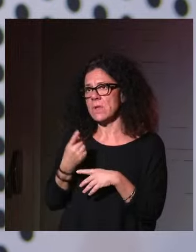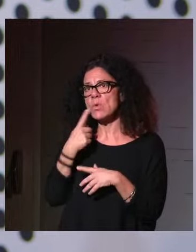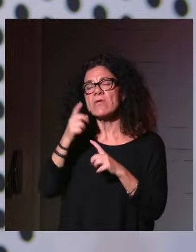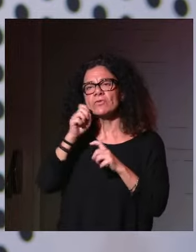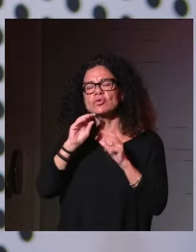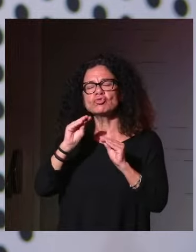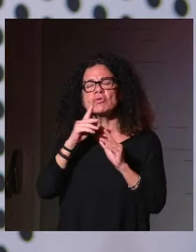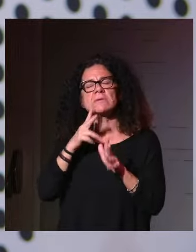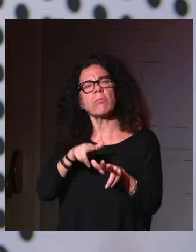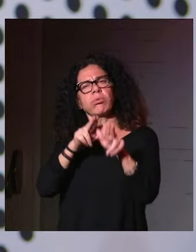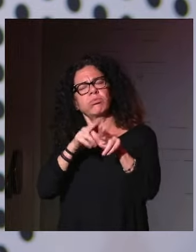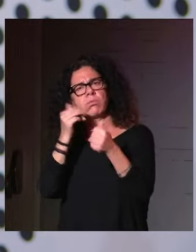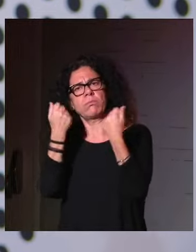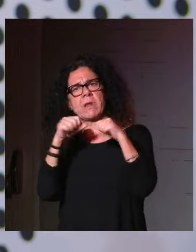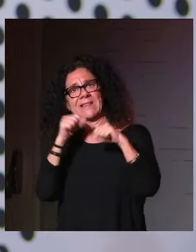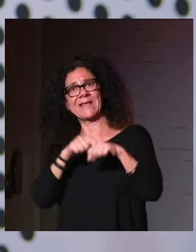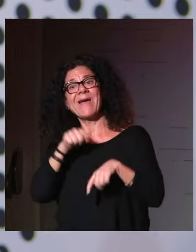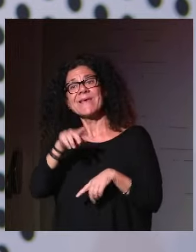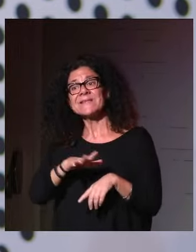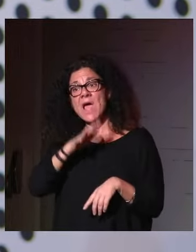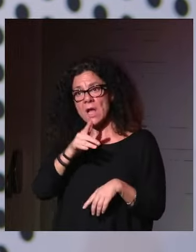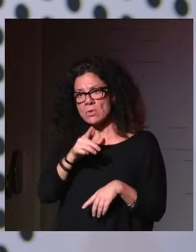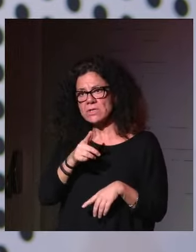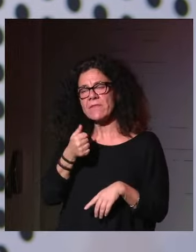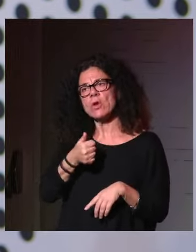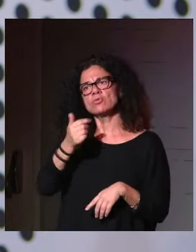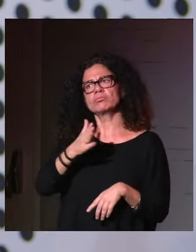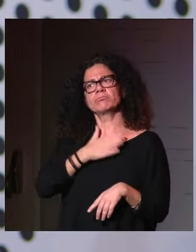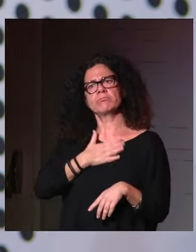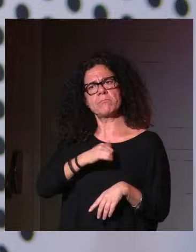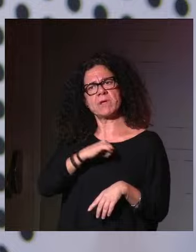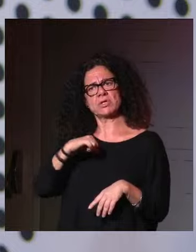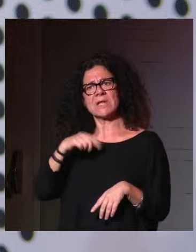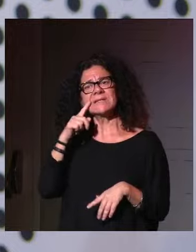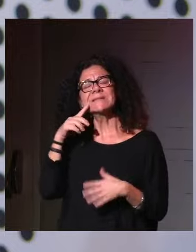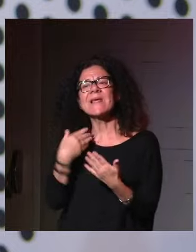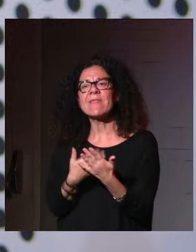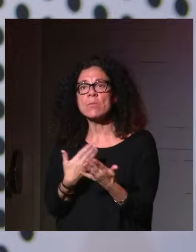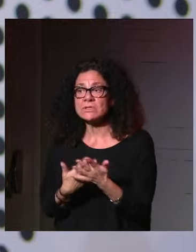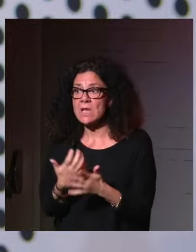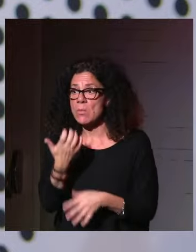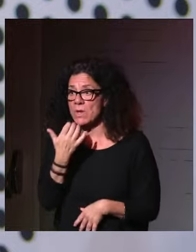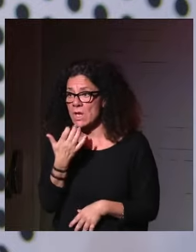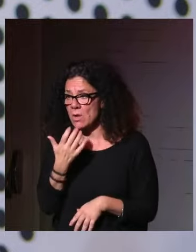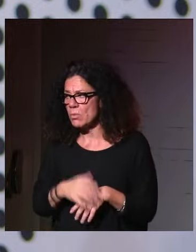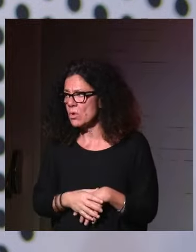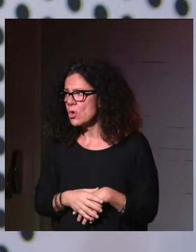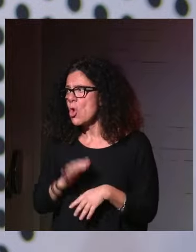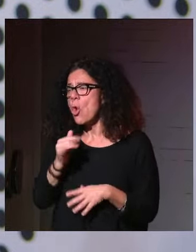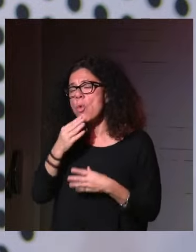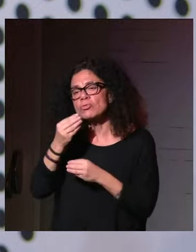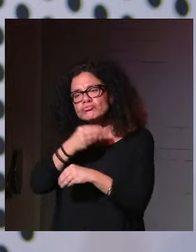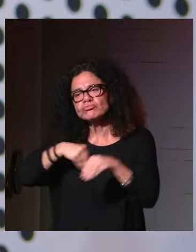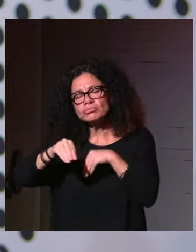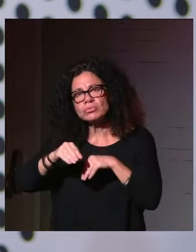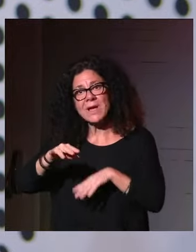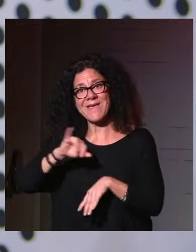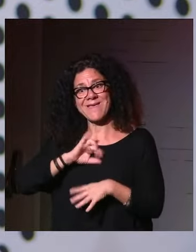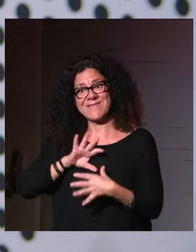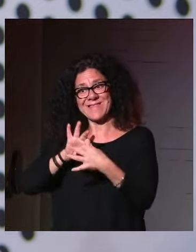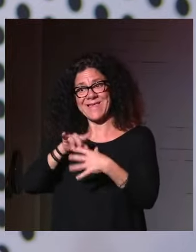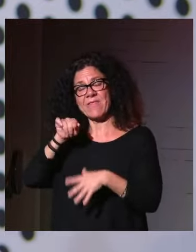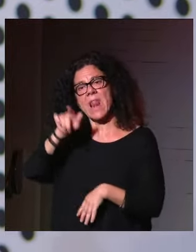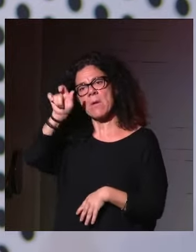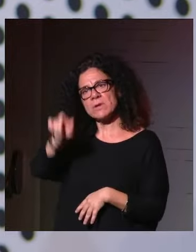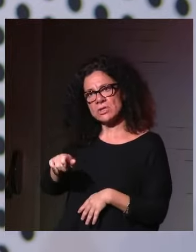Y de esa causa más allá de lo personal lo que se demuestra es que por ejemplo hubo suplantación de identidad en en la